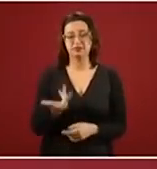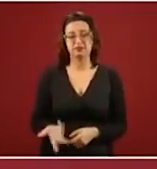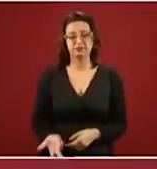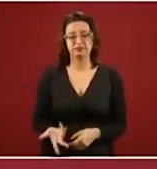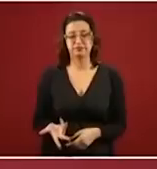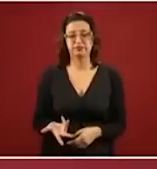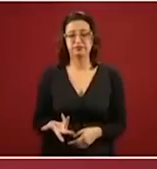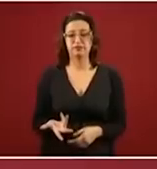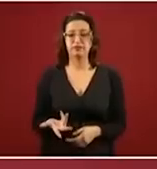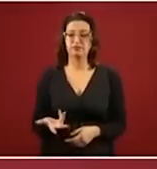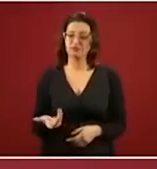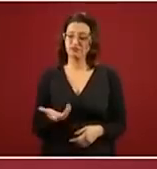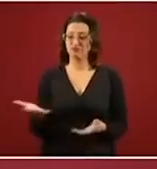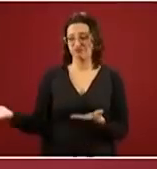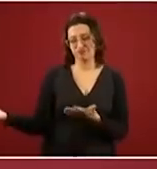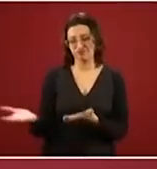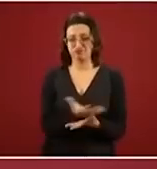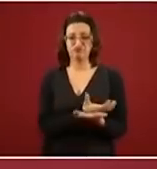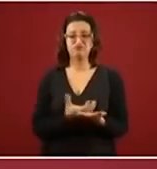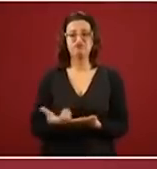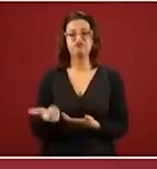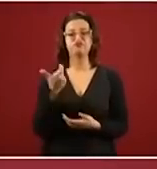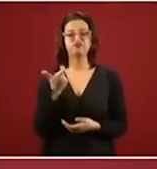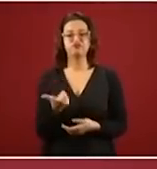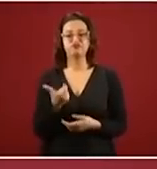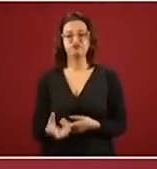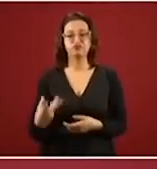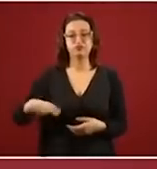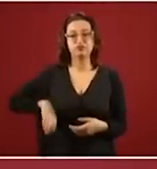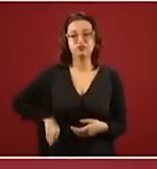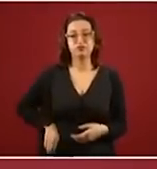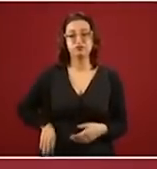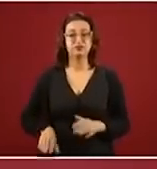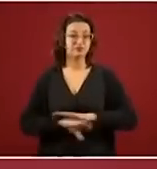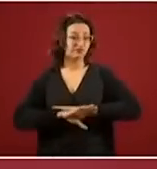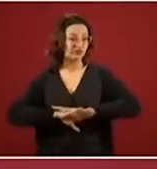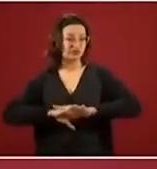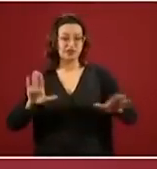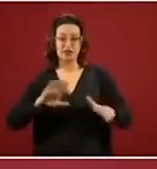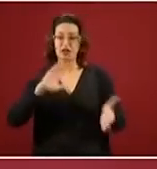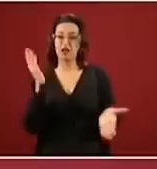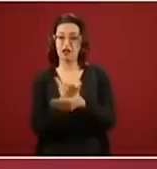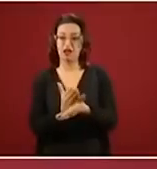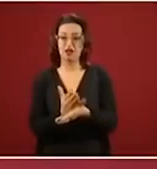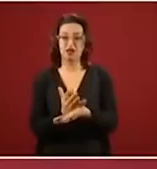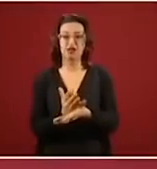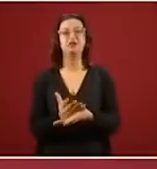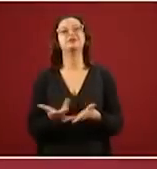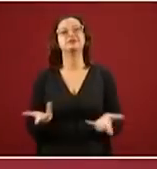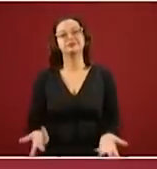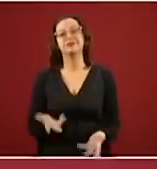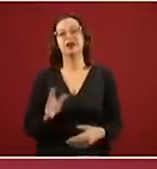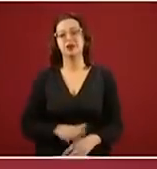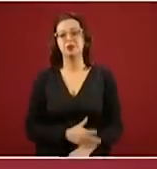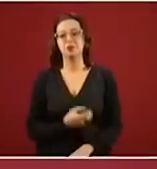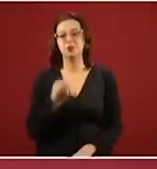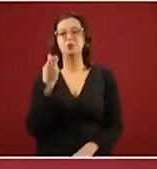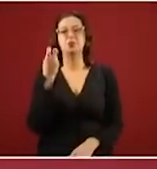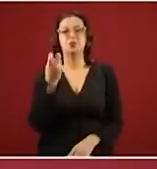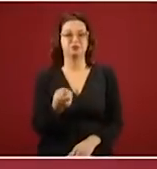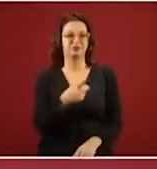y que hacían su agosto eso ya no se permite por eso también los